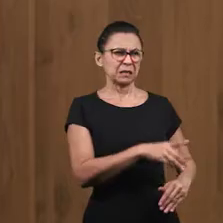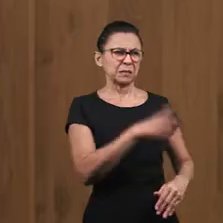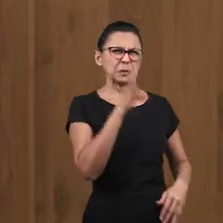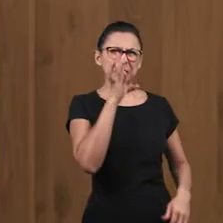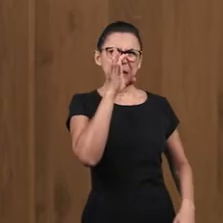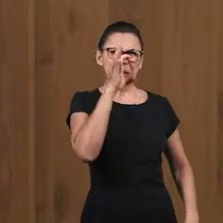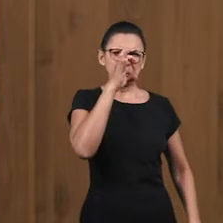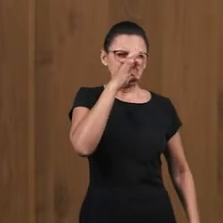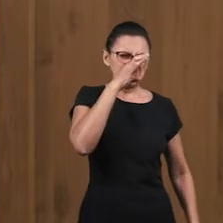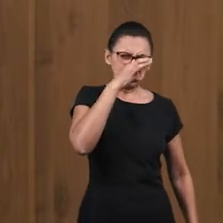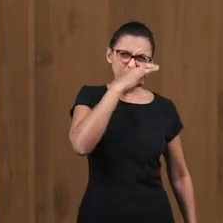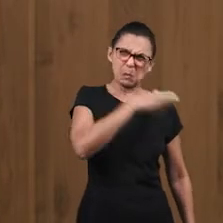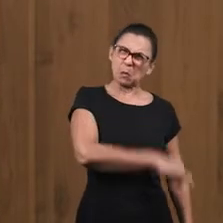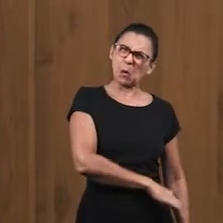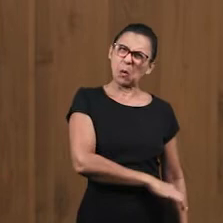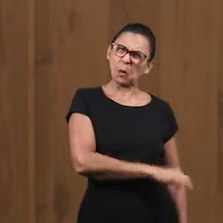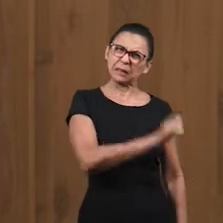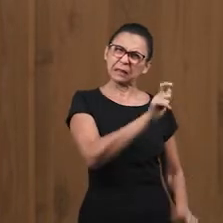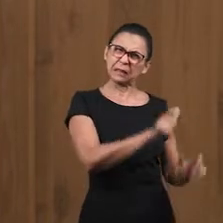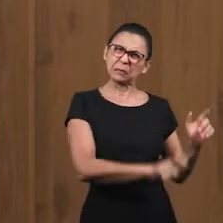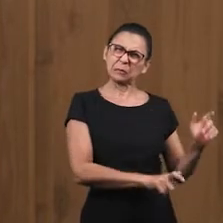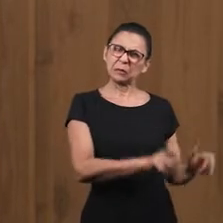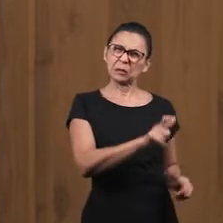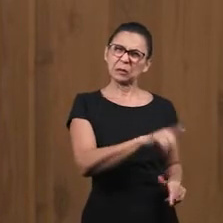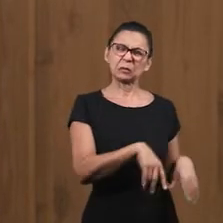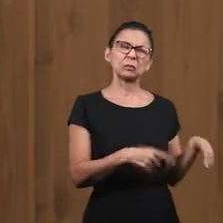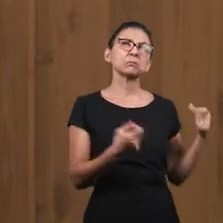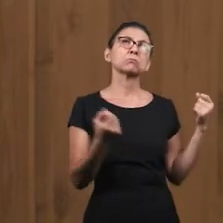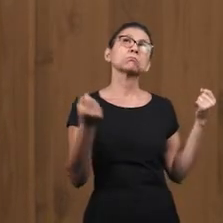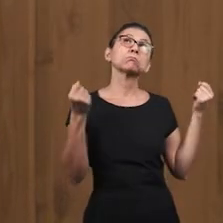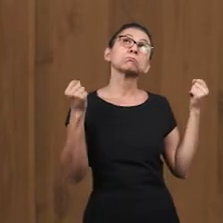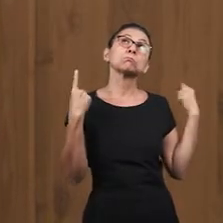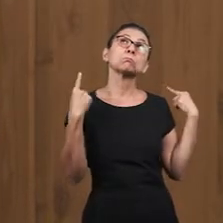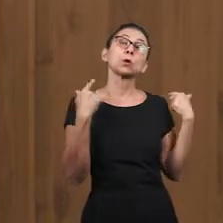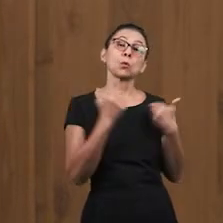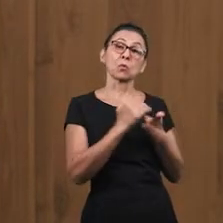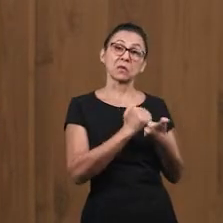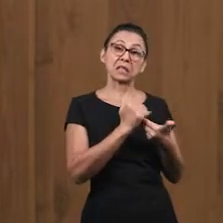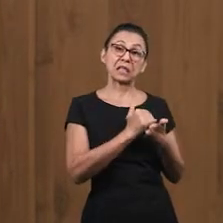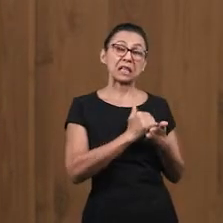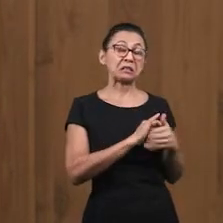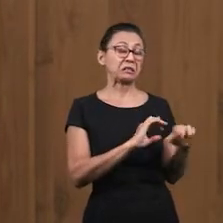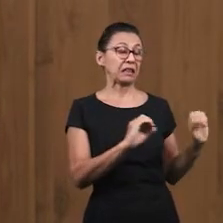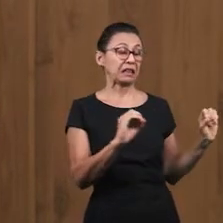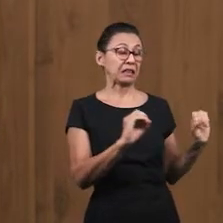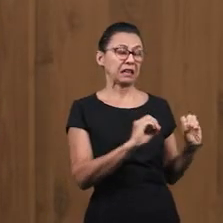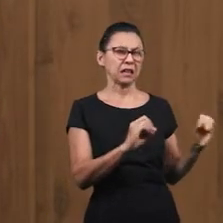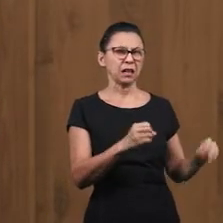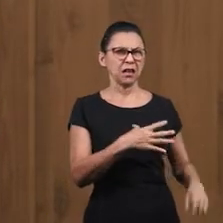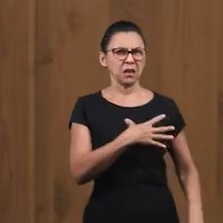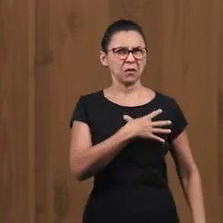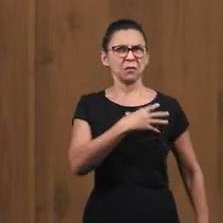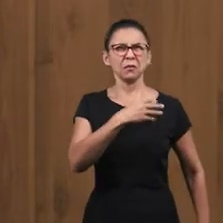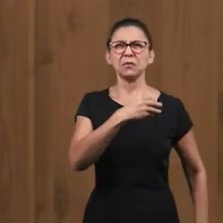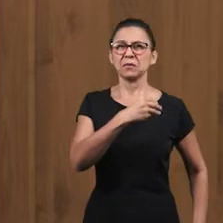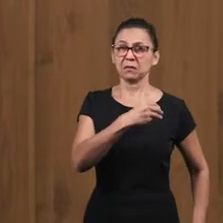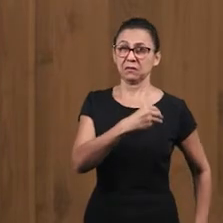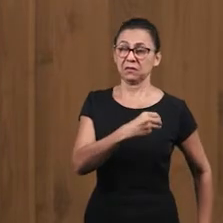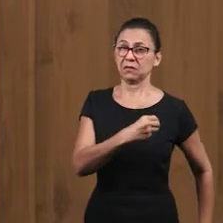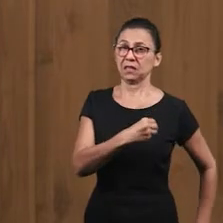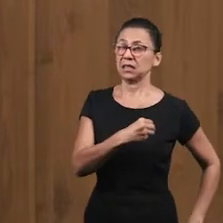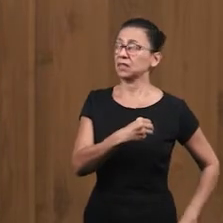personas son obstinadas, solo hacen lo que quieren. Algunos hijos no